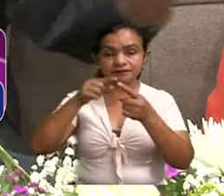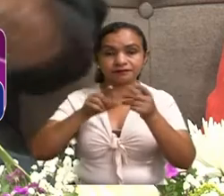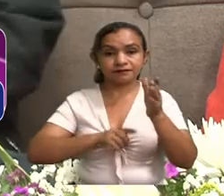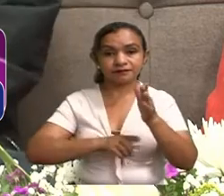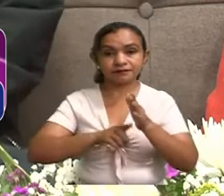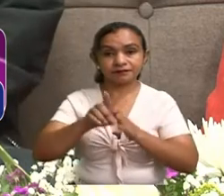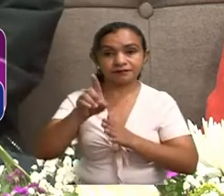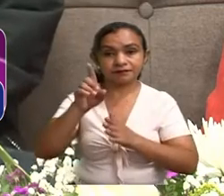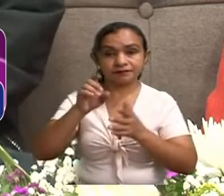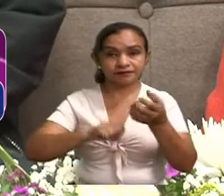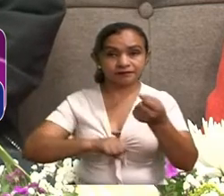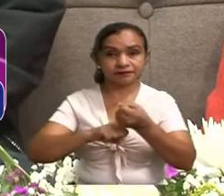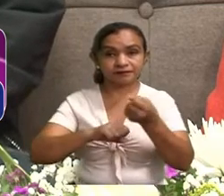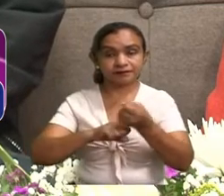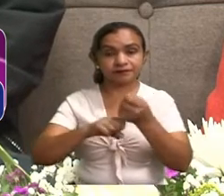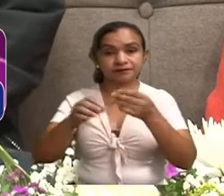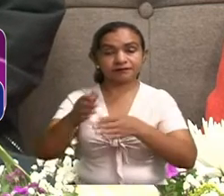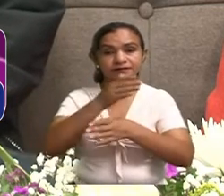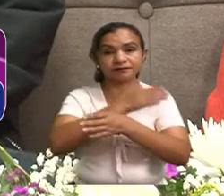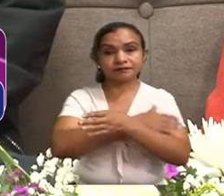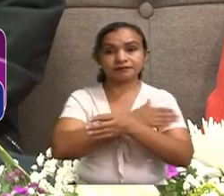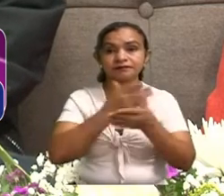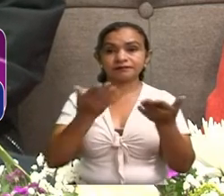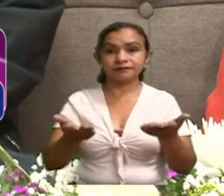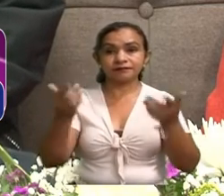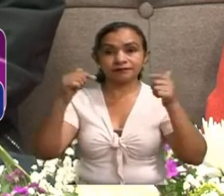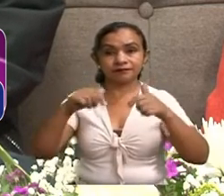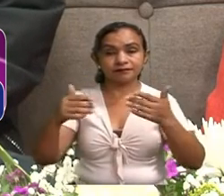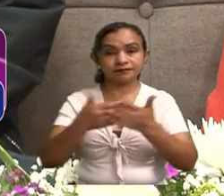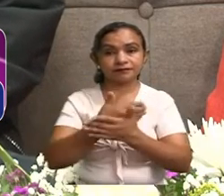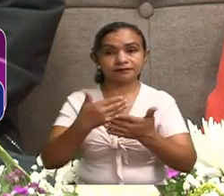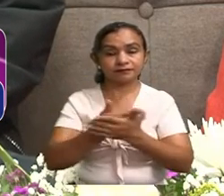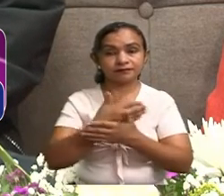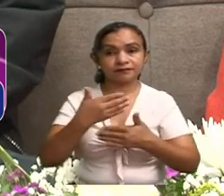Antes eran los Objetivos de Desarrollo del Milenio, en los primeros,